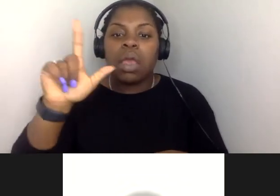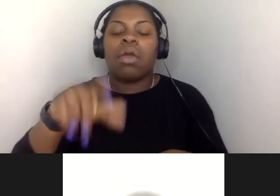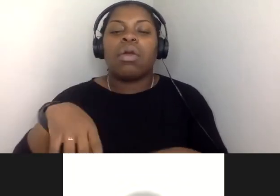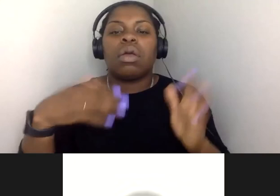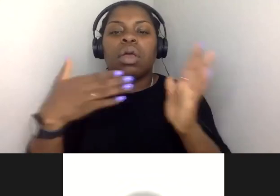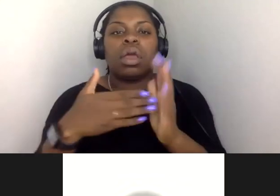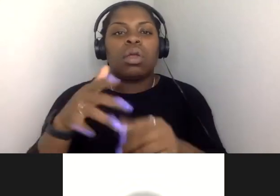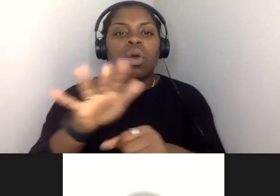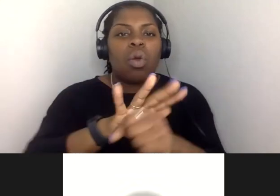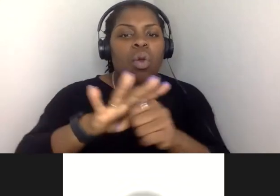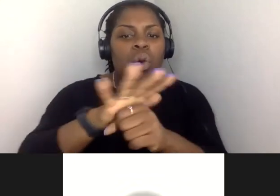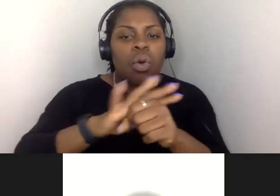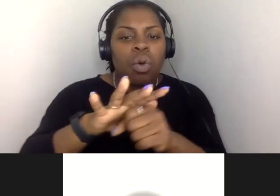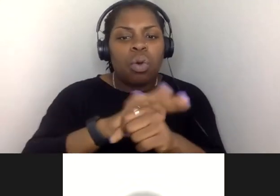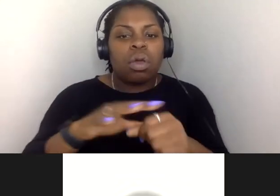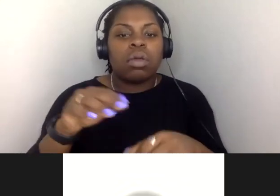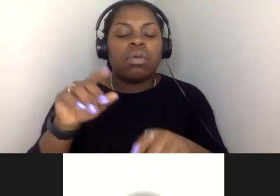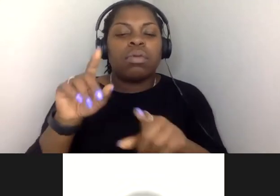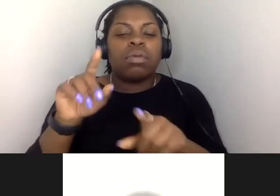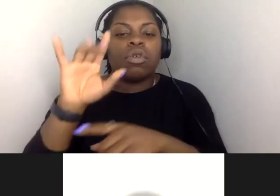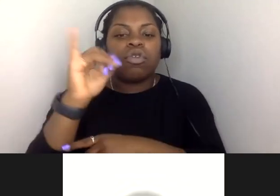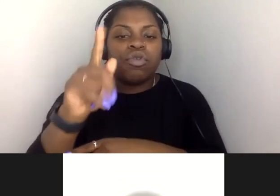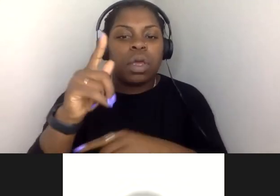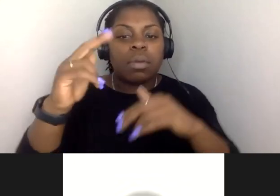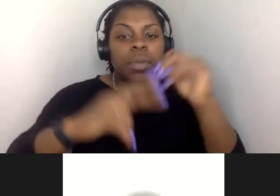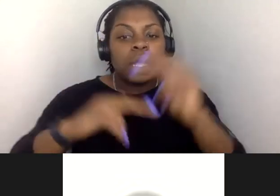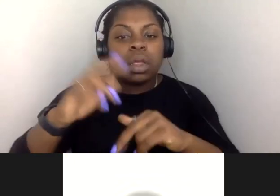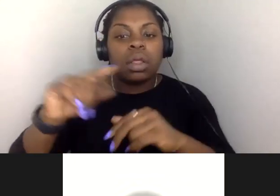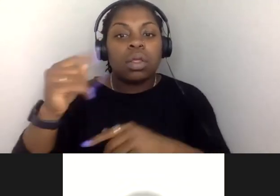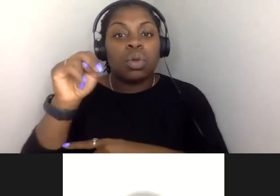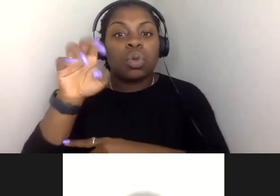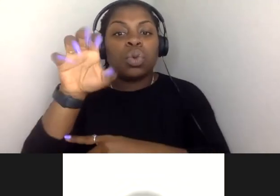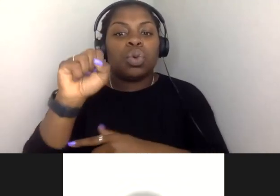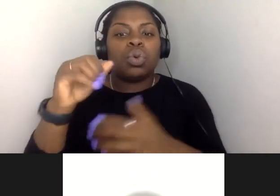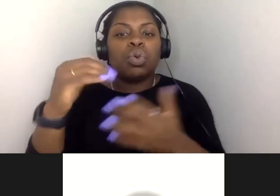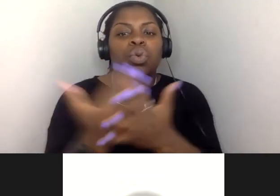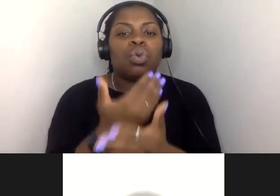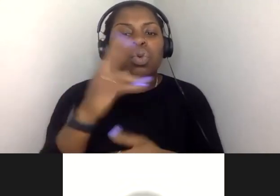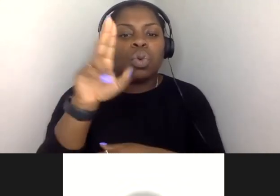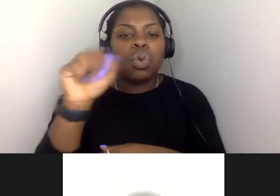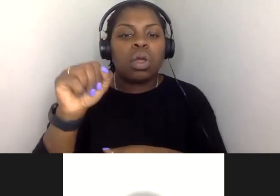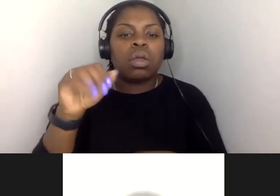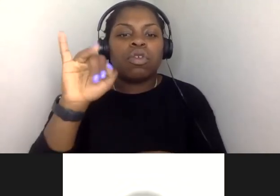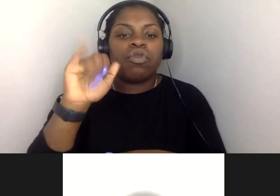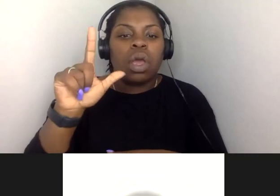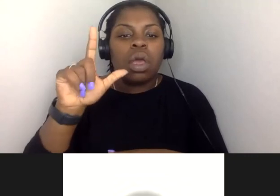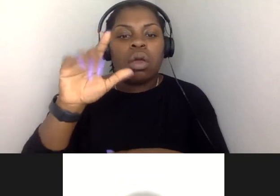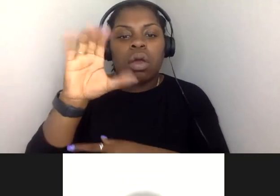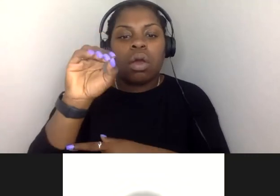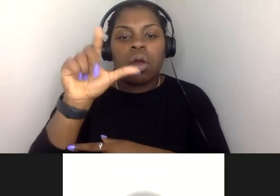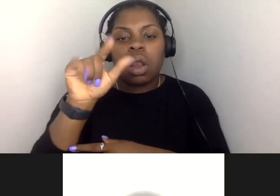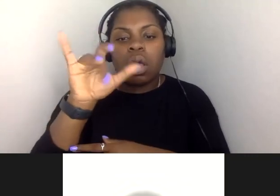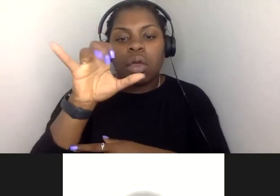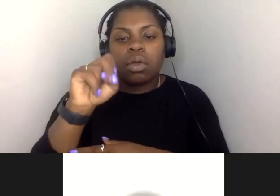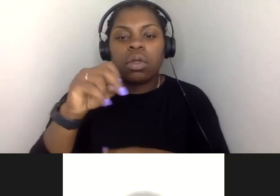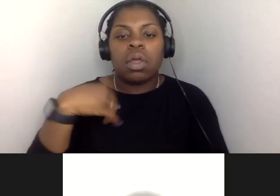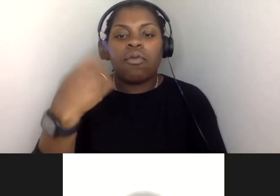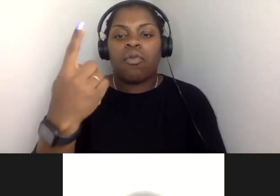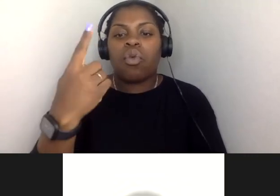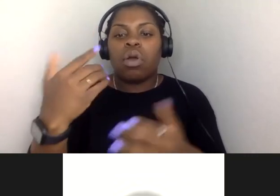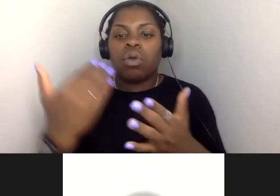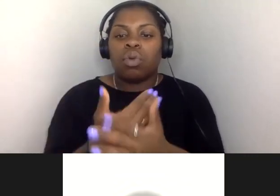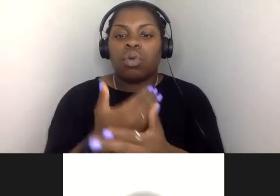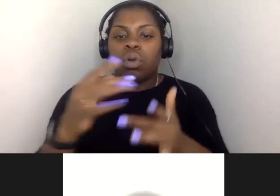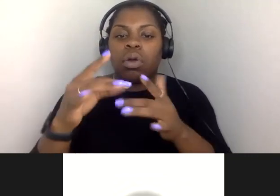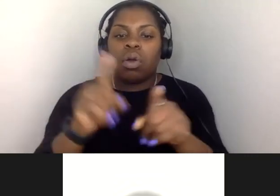las cárceles locales. Y también tenemos The No New Jails, compañía No New Jails también es una. Y